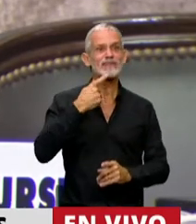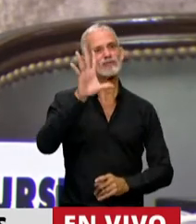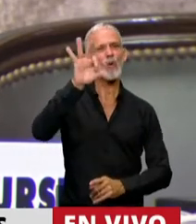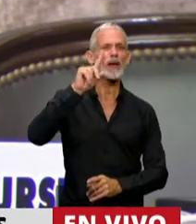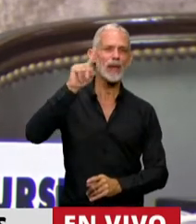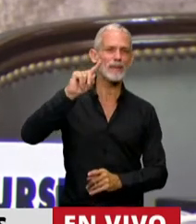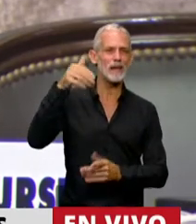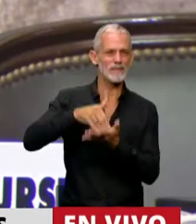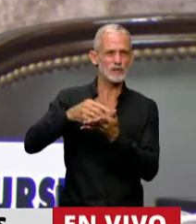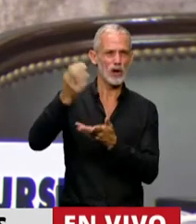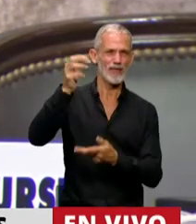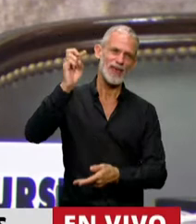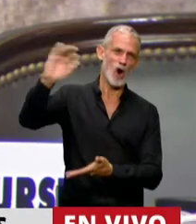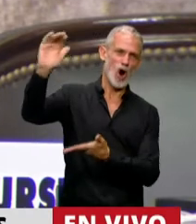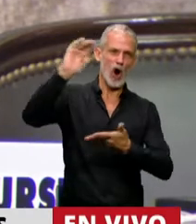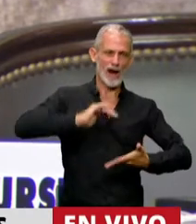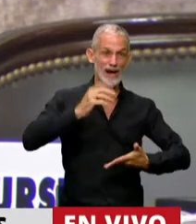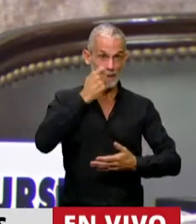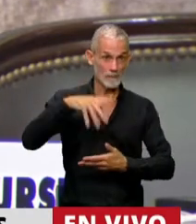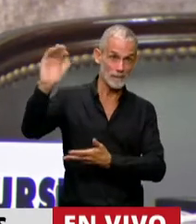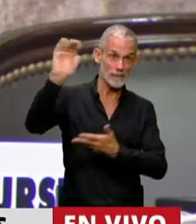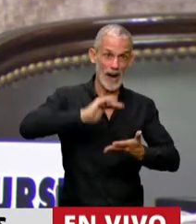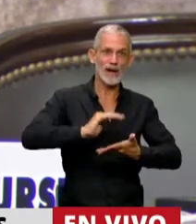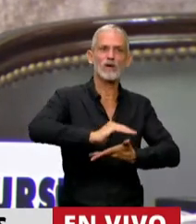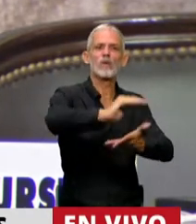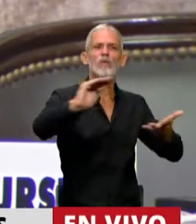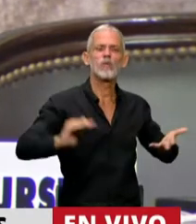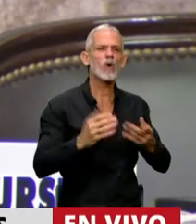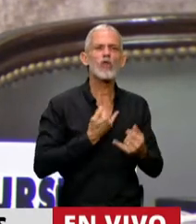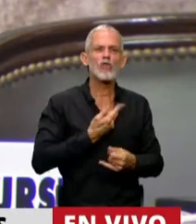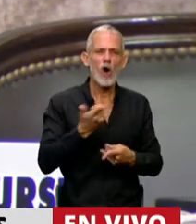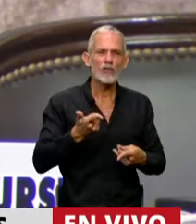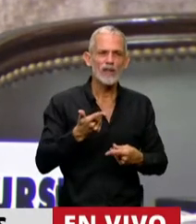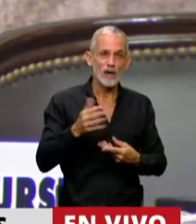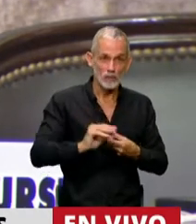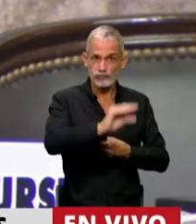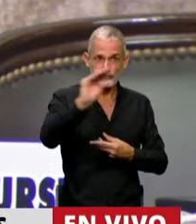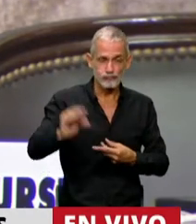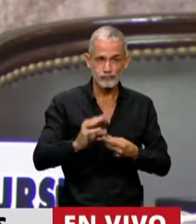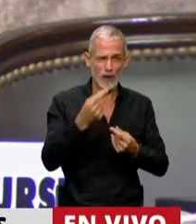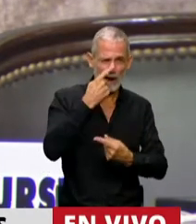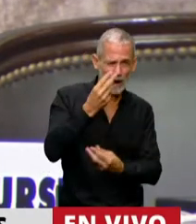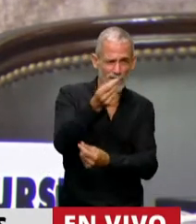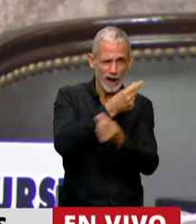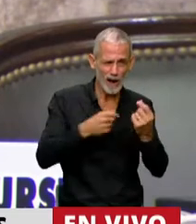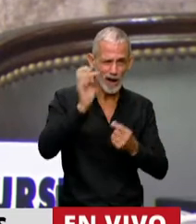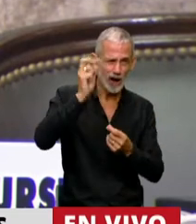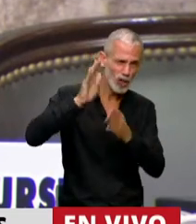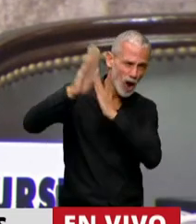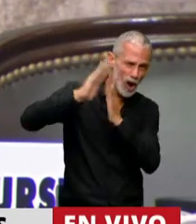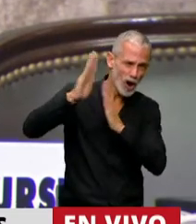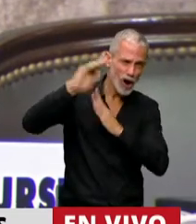mil millones de dólares contraídos por Macri fueron a parar a la bicicleta financiera y a la fuga de